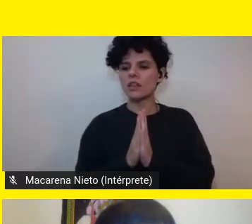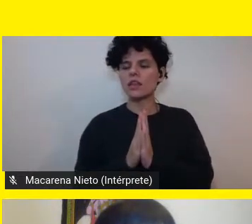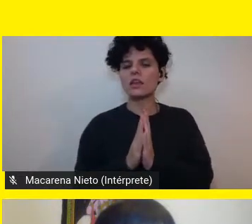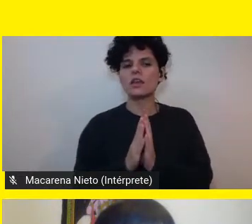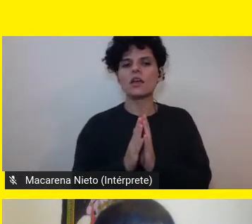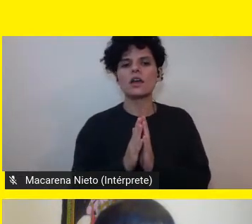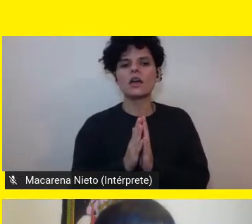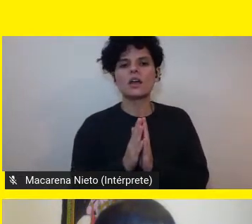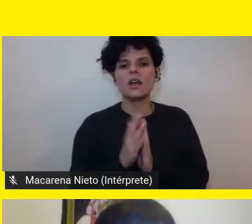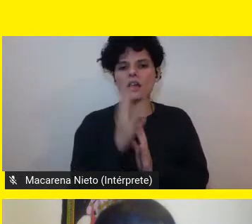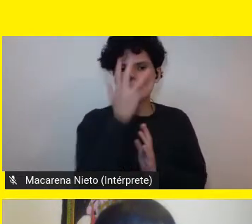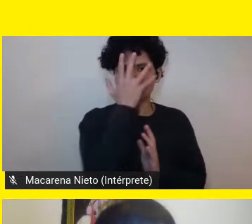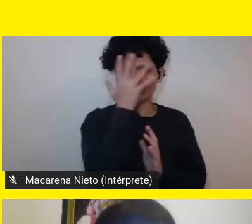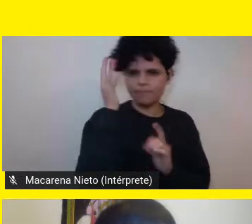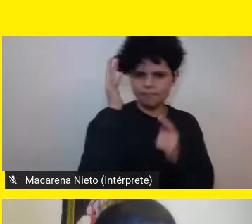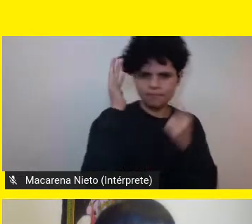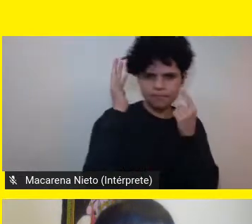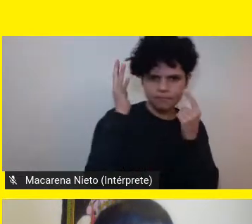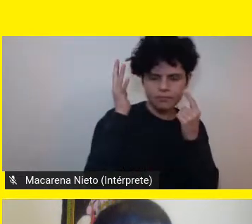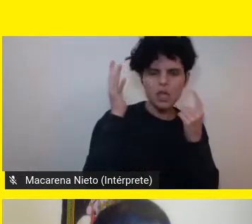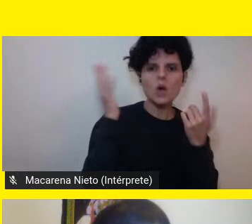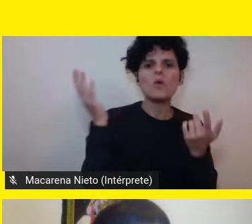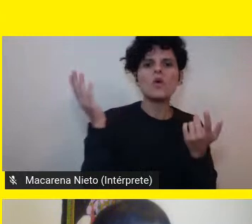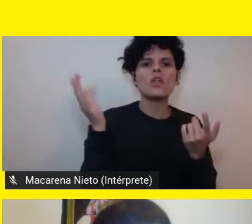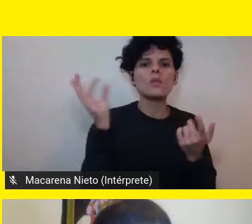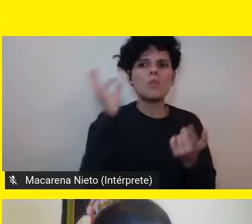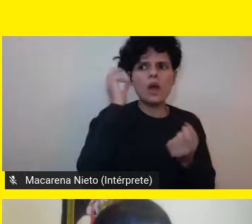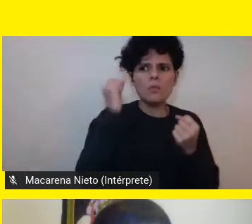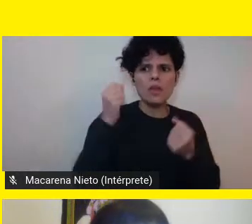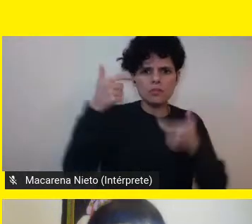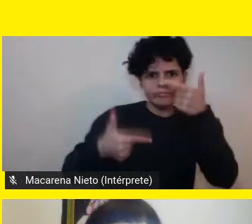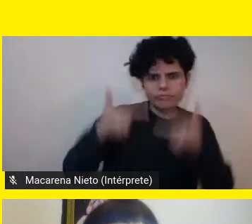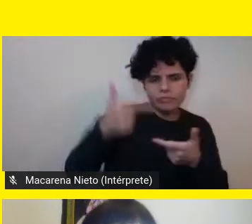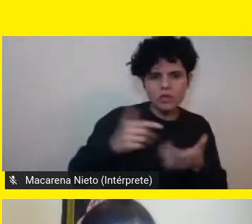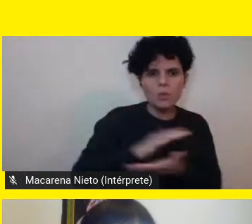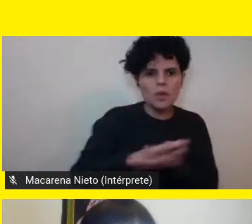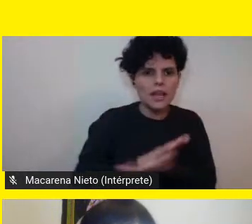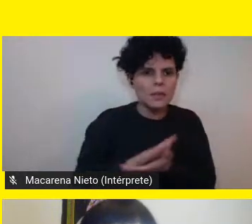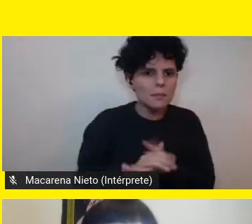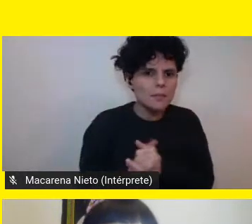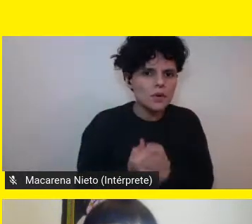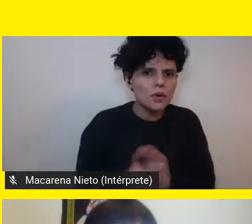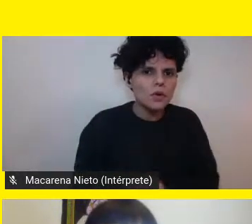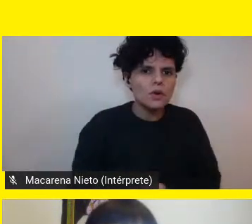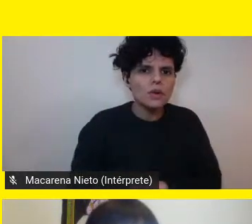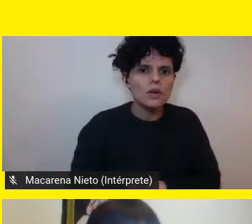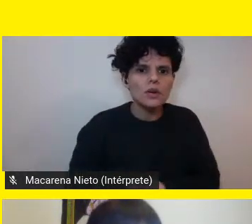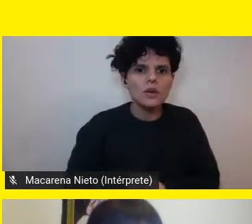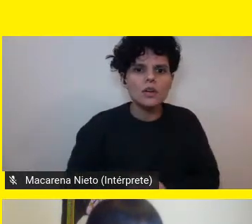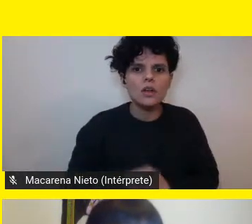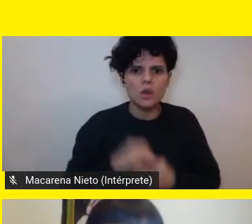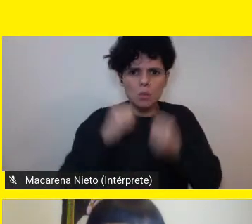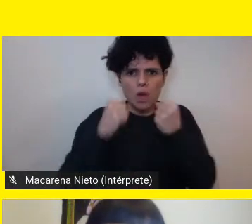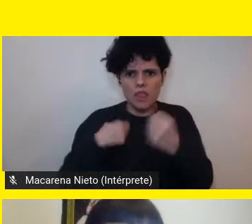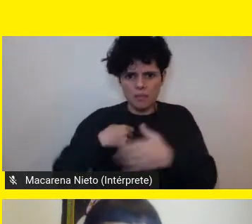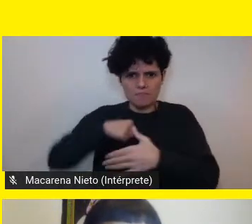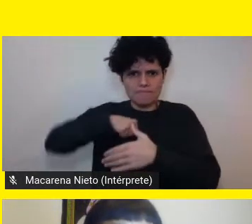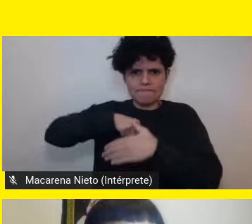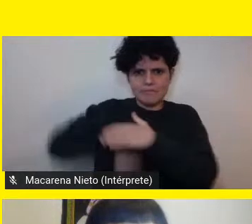y que llega a los agentes al punto de que pueda matar, por ejemplo, al fruto de dentro del vientre